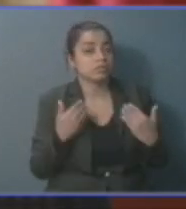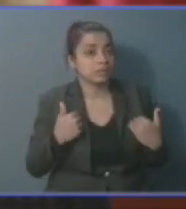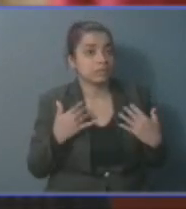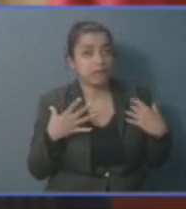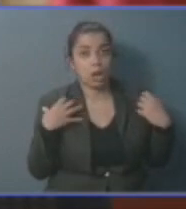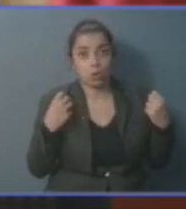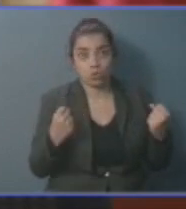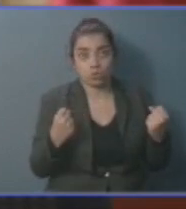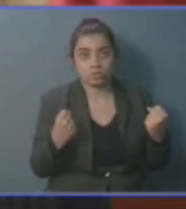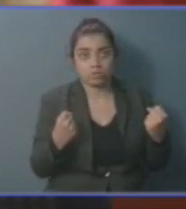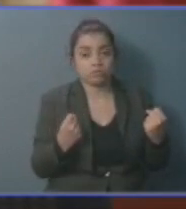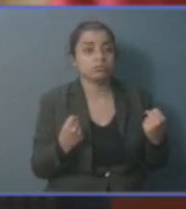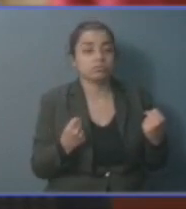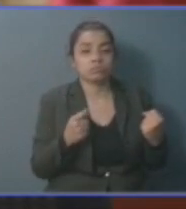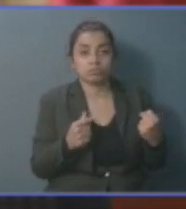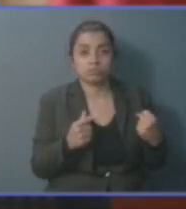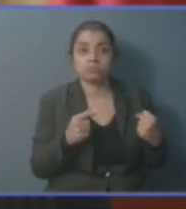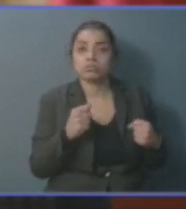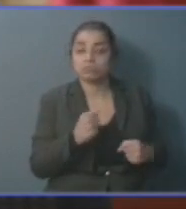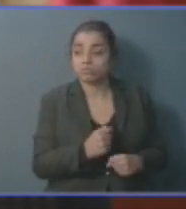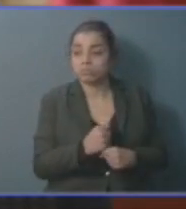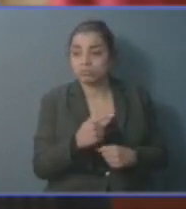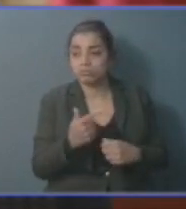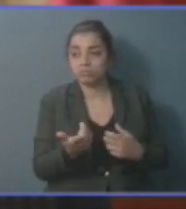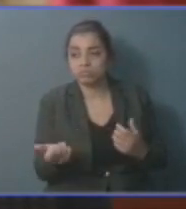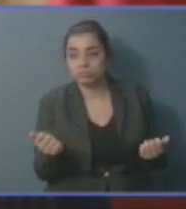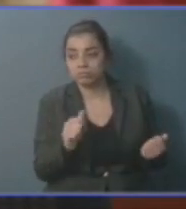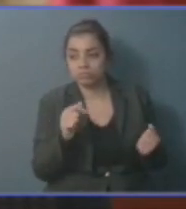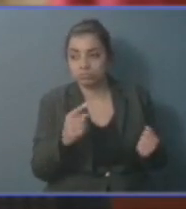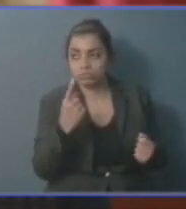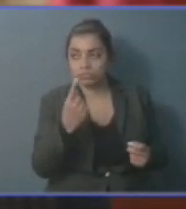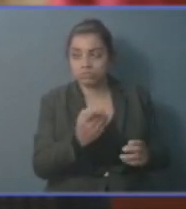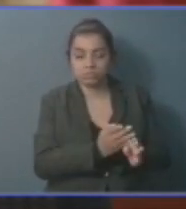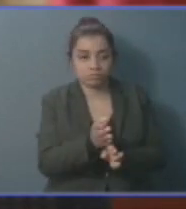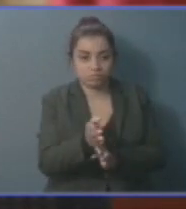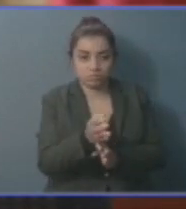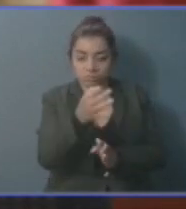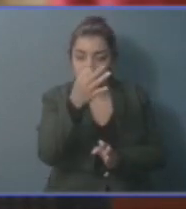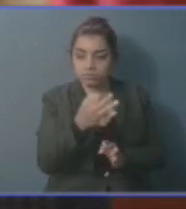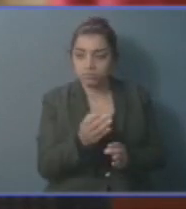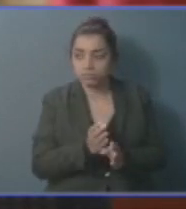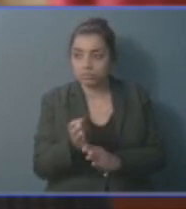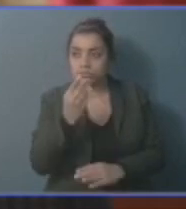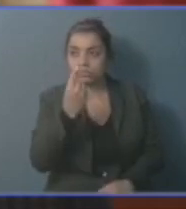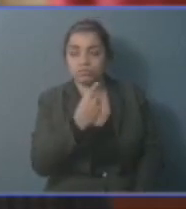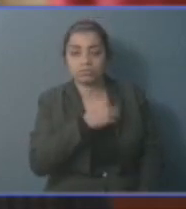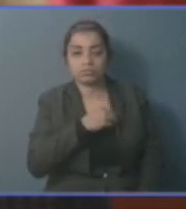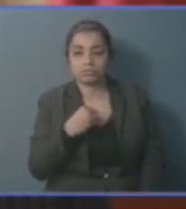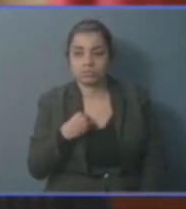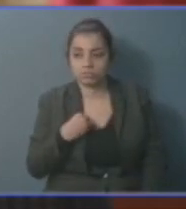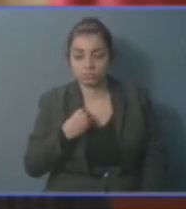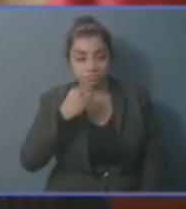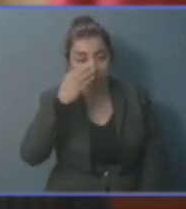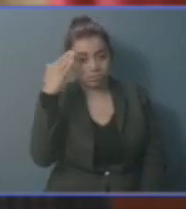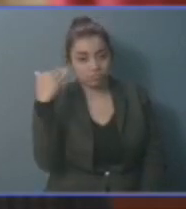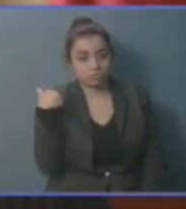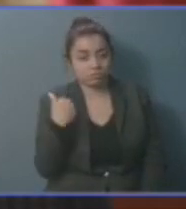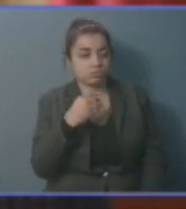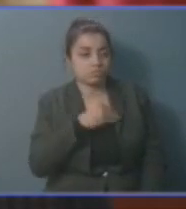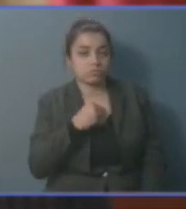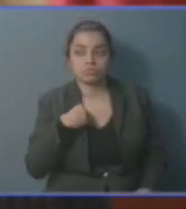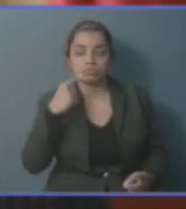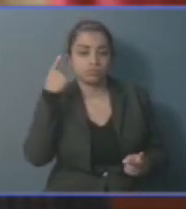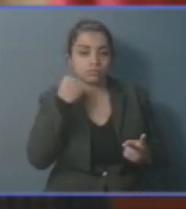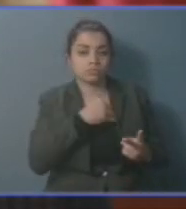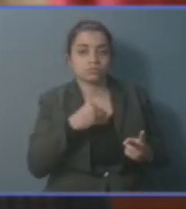salud. Que dicho aseguramiento está en manos de esos profesionales que llamamos médicos o médicas, que han